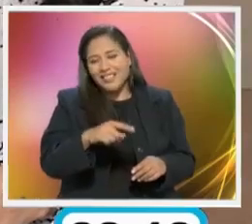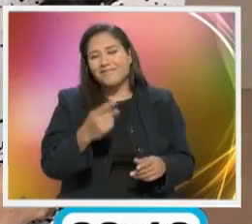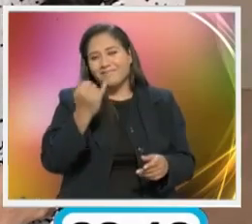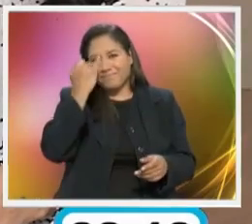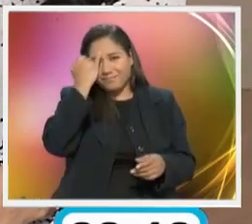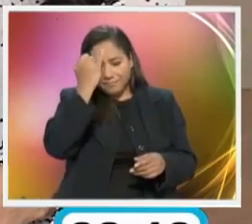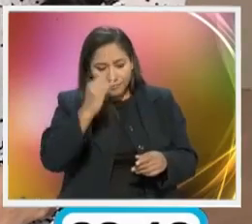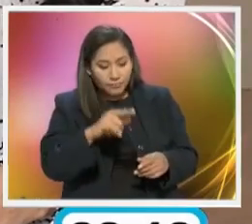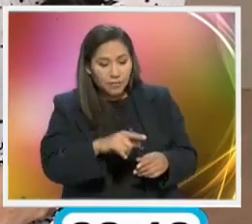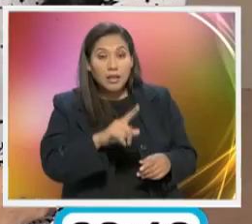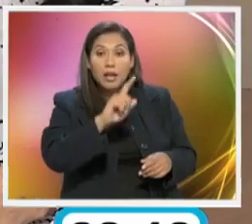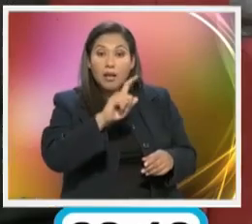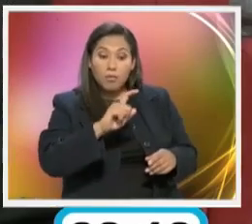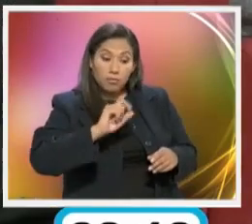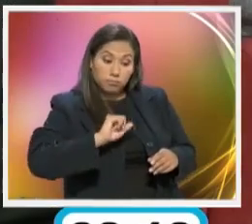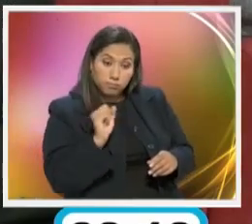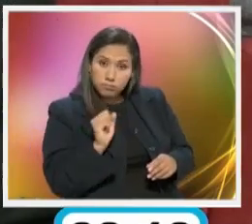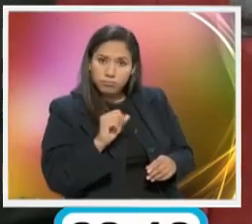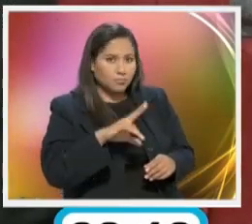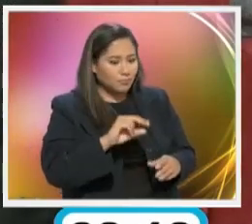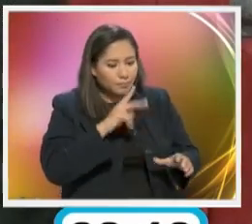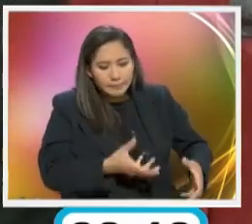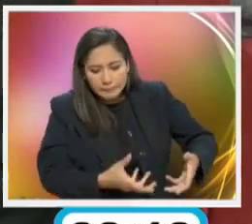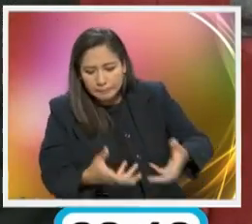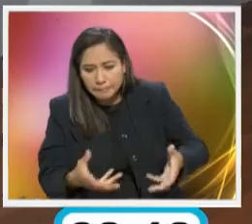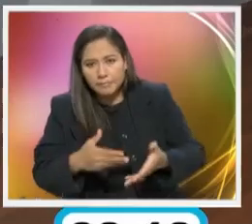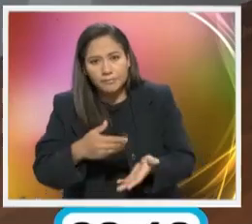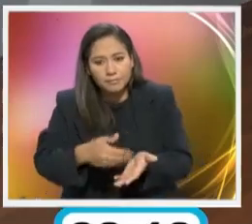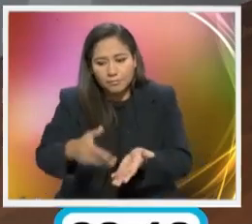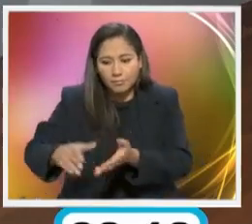es evitar que se acumule líquido en las